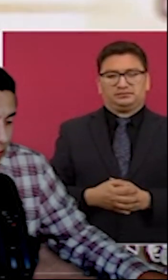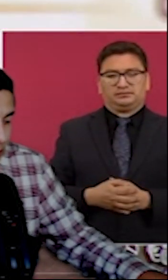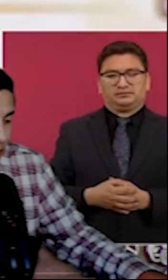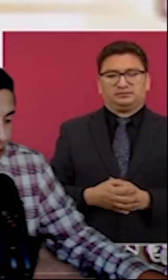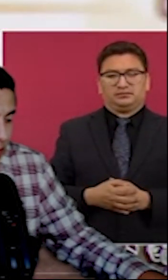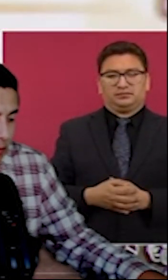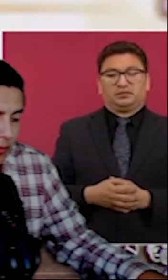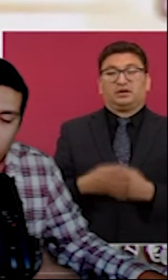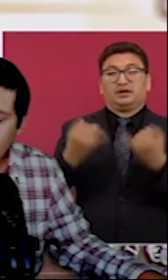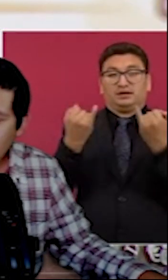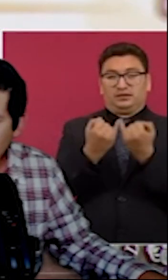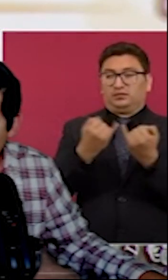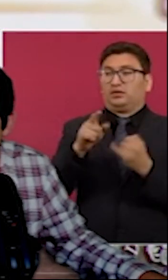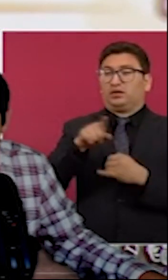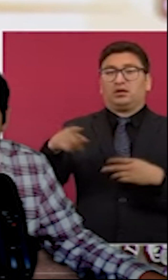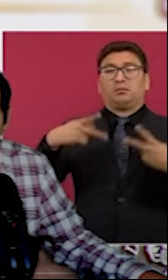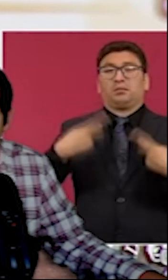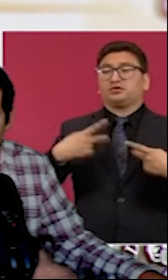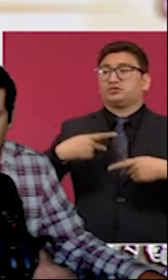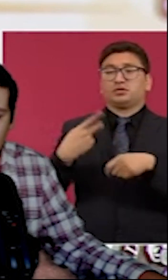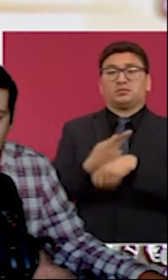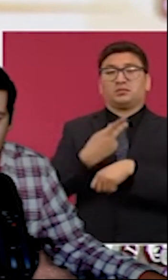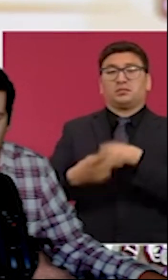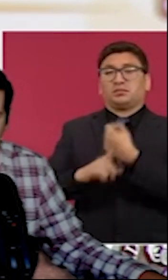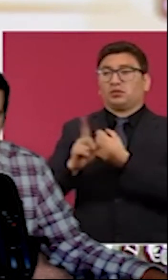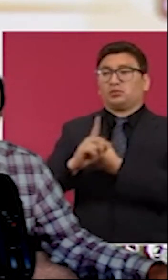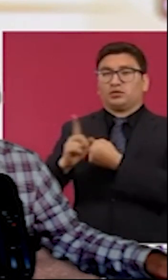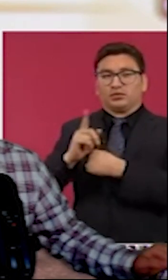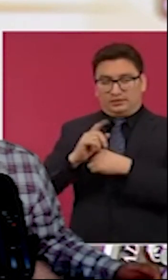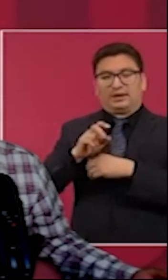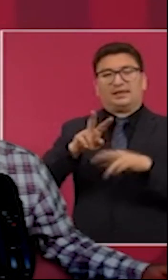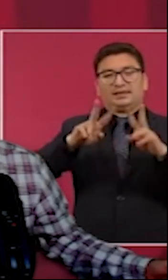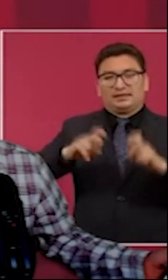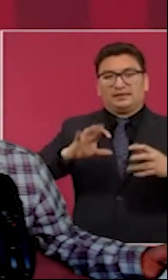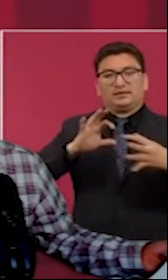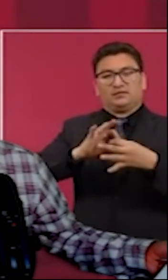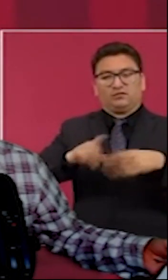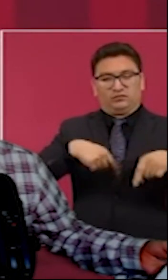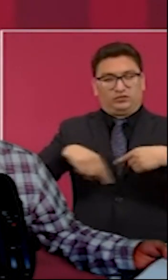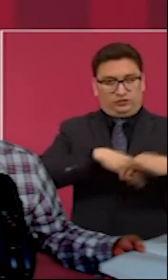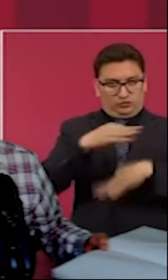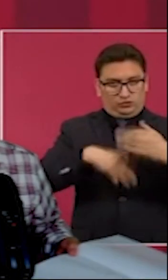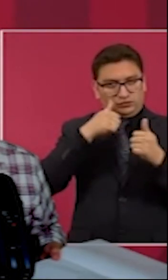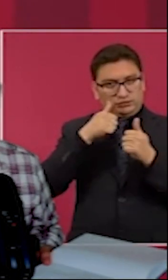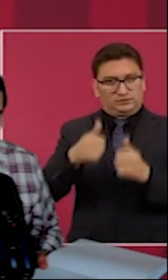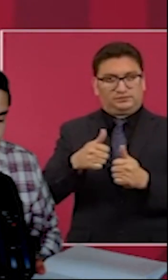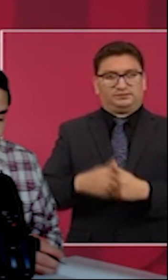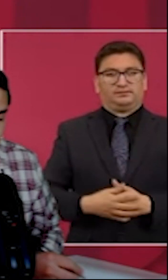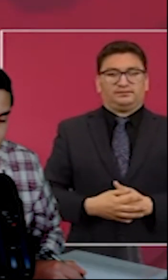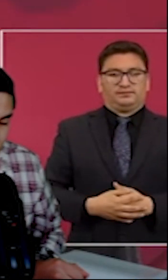los protagonistas, los que tienen que ver con el fútbol, a todos, desde luego a